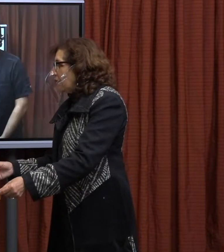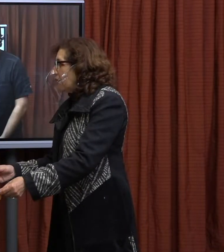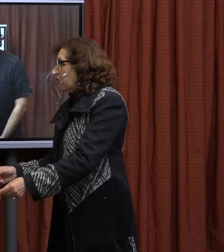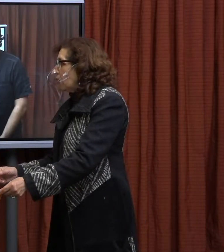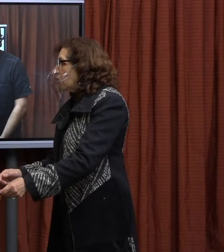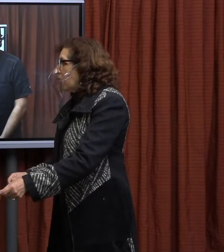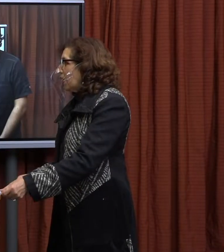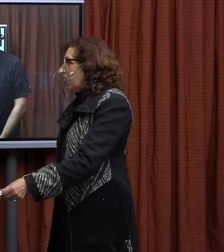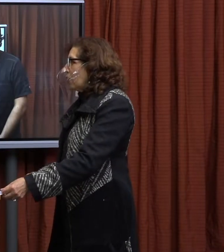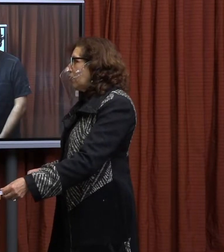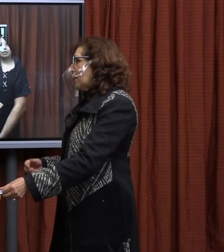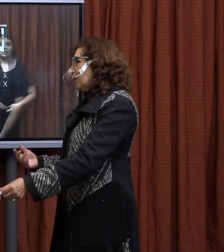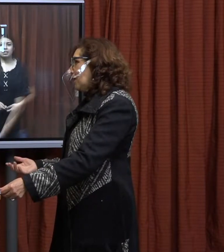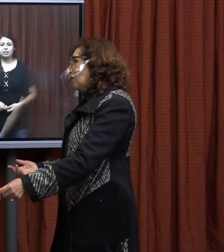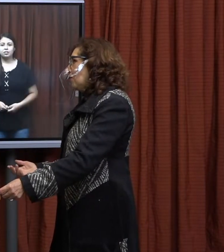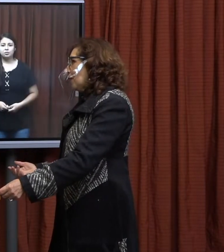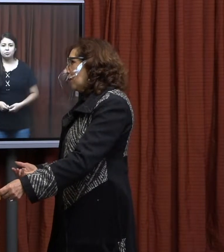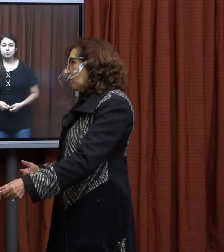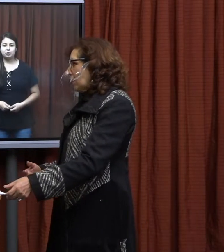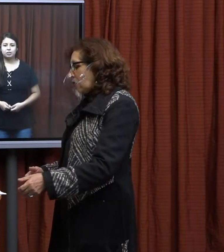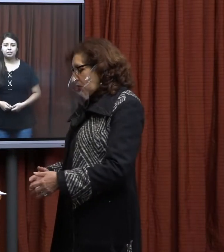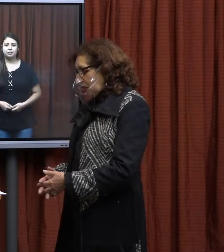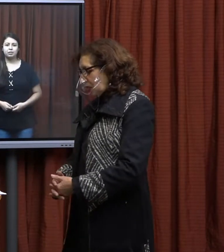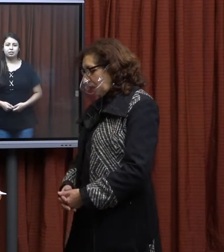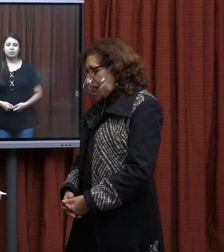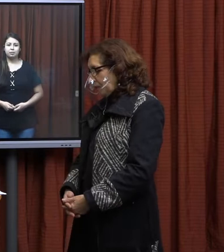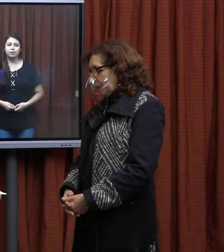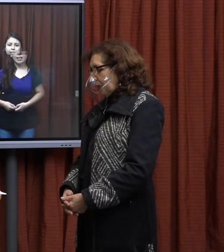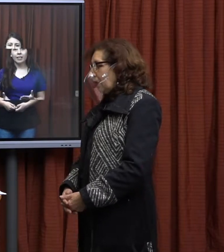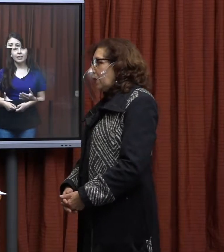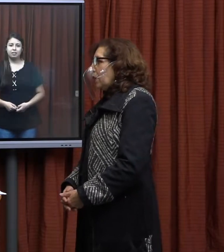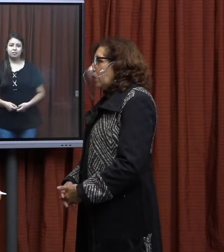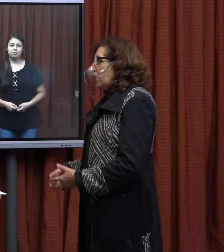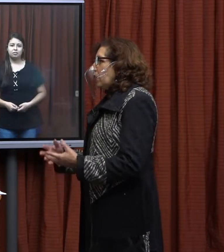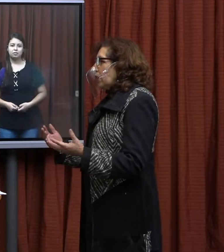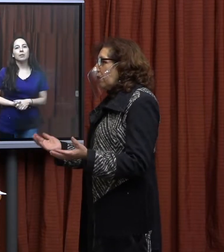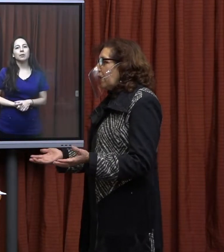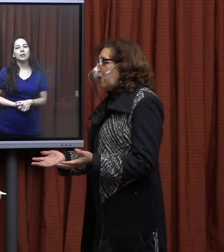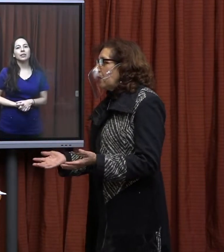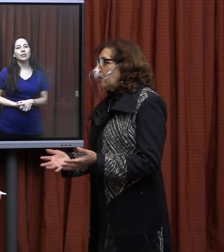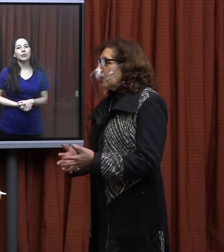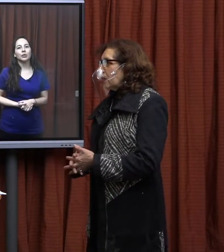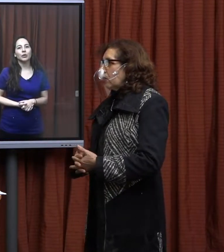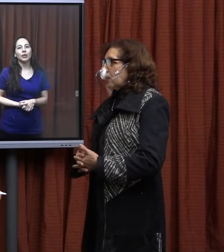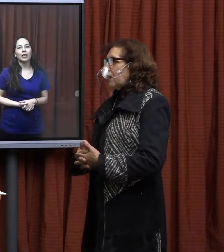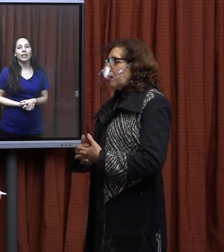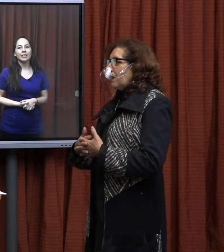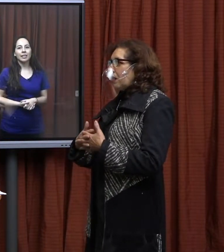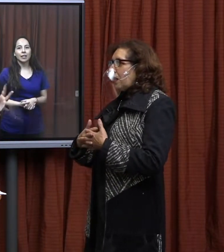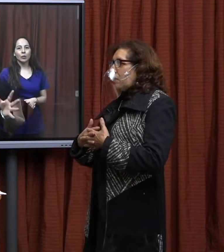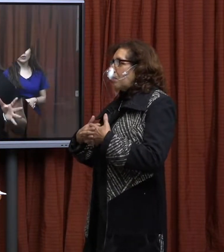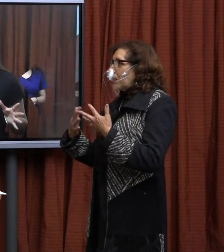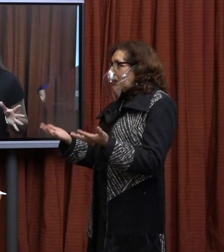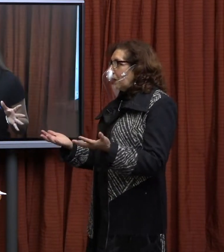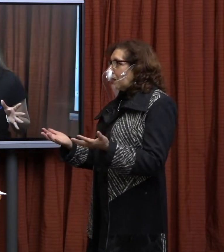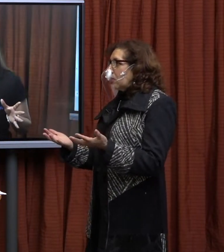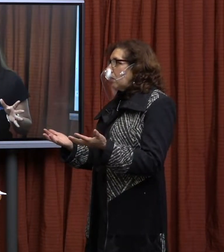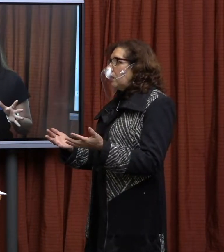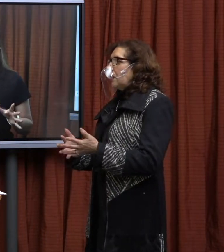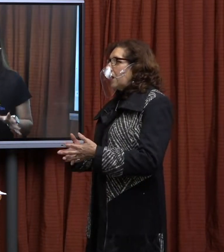Junaer es otro aliado estratégico de la educación municipal. Con ellos trabajamos, ¿no es cierto?, a través de la